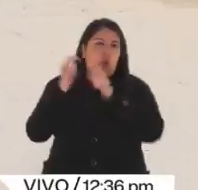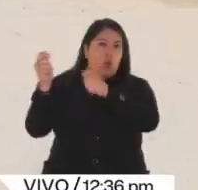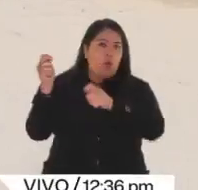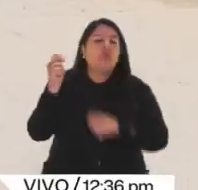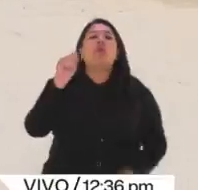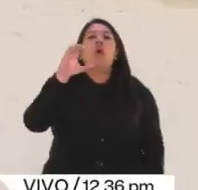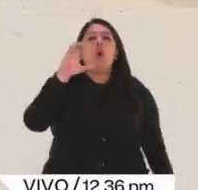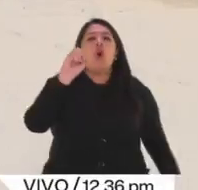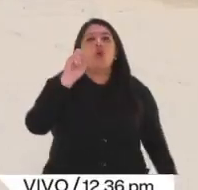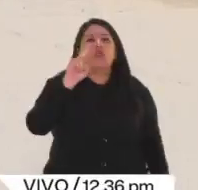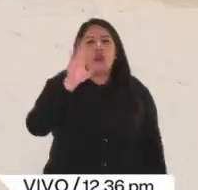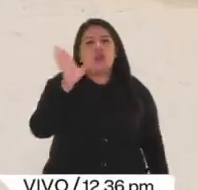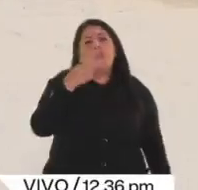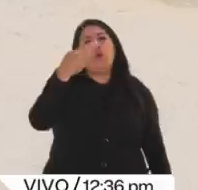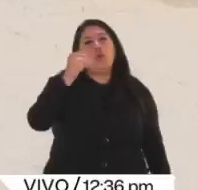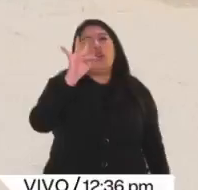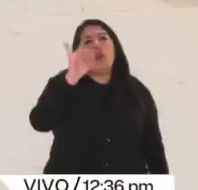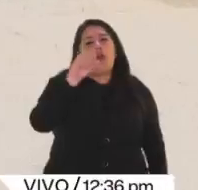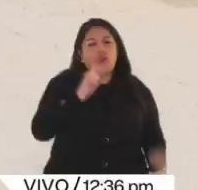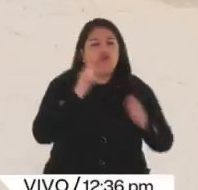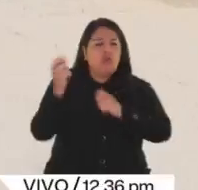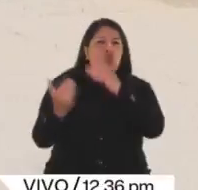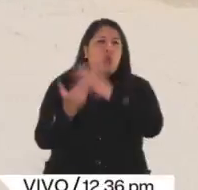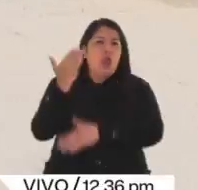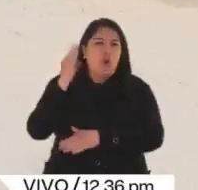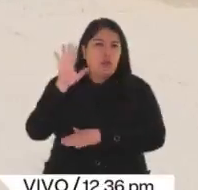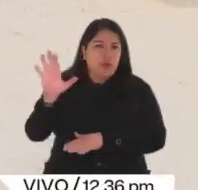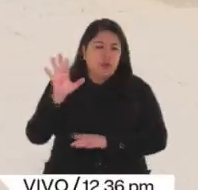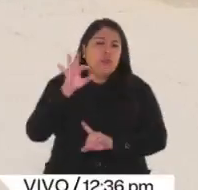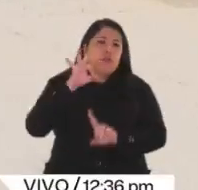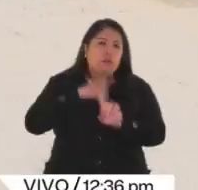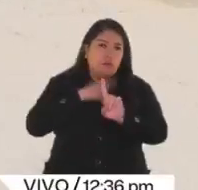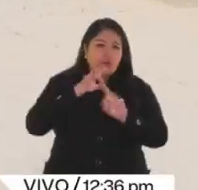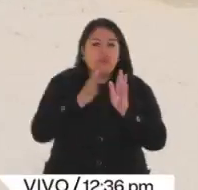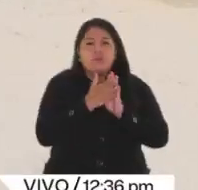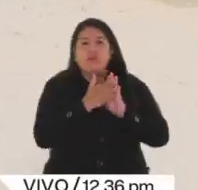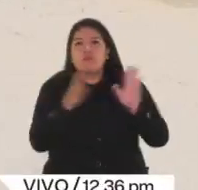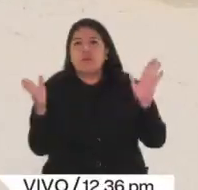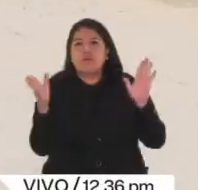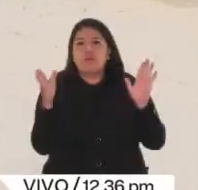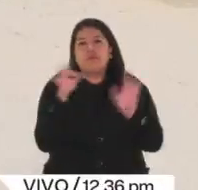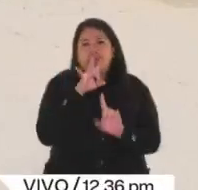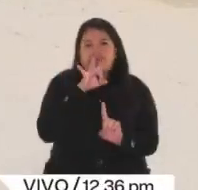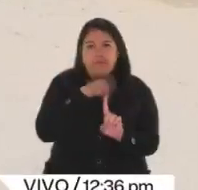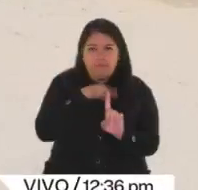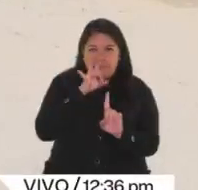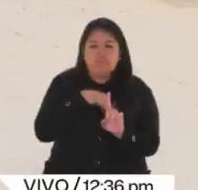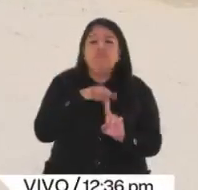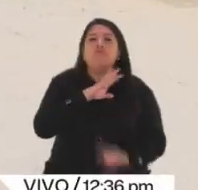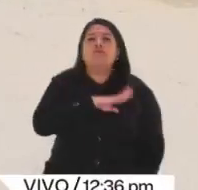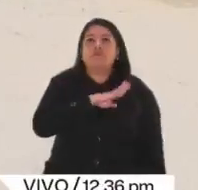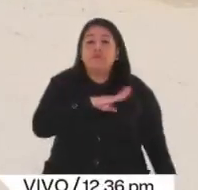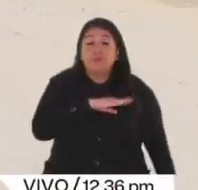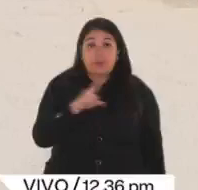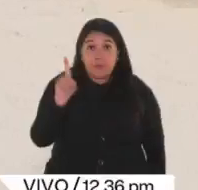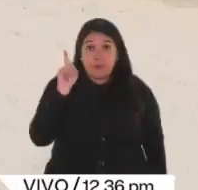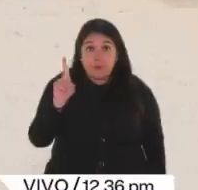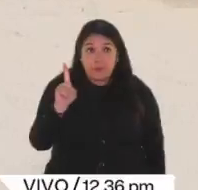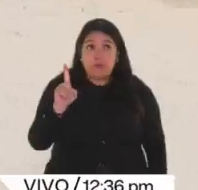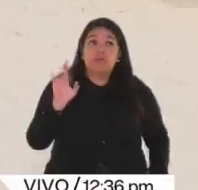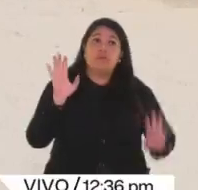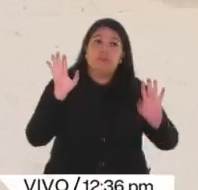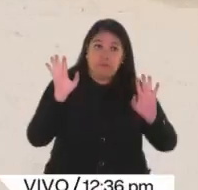alcalde de la ciudad, Óscar Hurtado. Él puede estar en este cargo durante 3 meses. Sin embargo, lo que se espera es